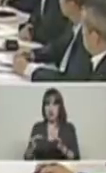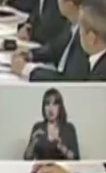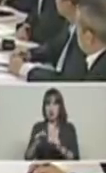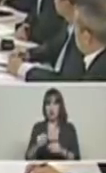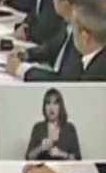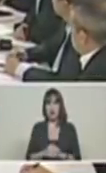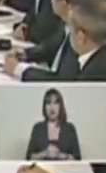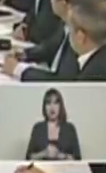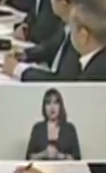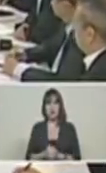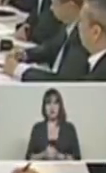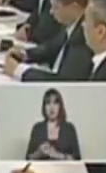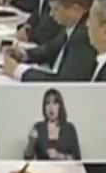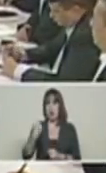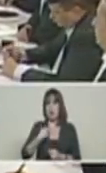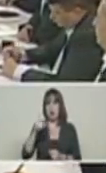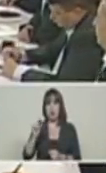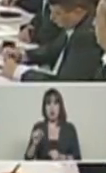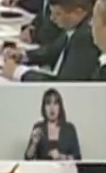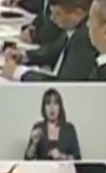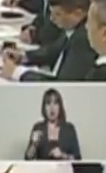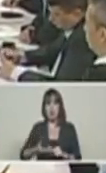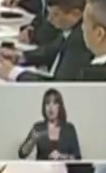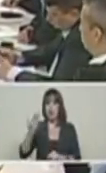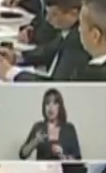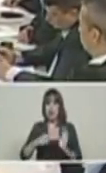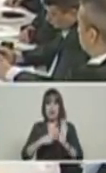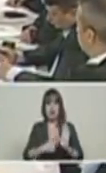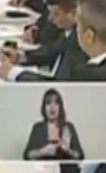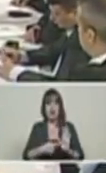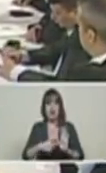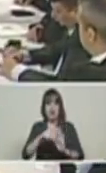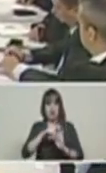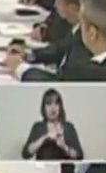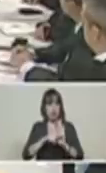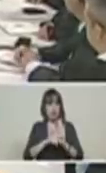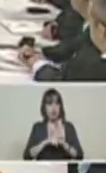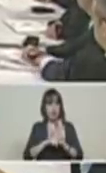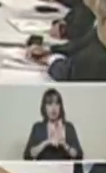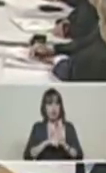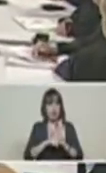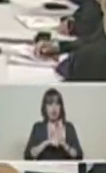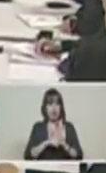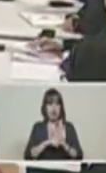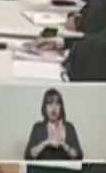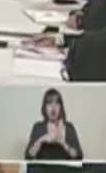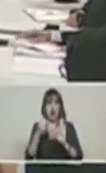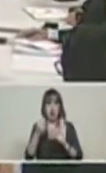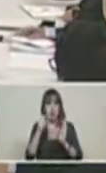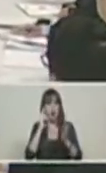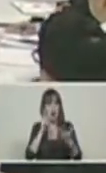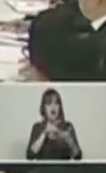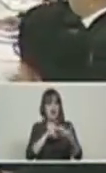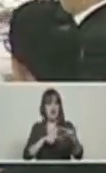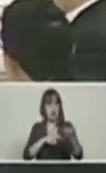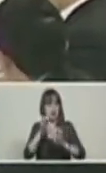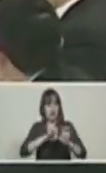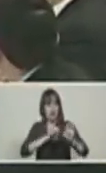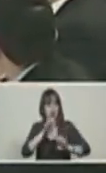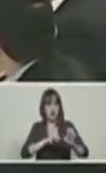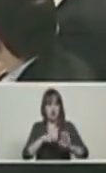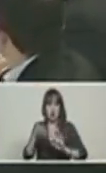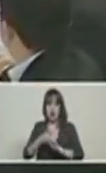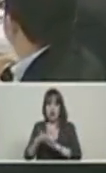Son elementos claves que van a marcar los factores de corrección, de equilibrio, de aquí